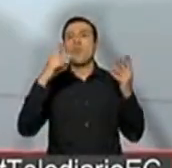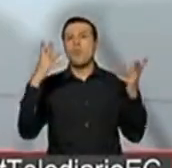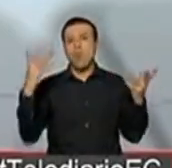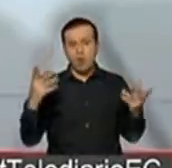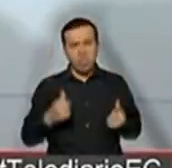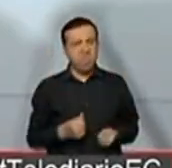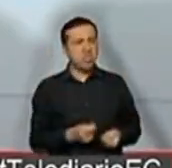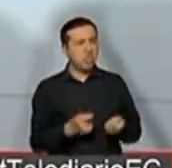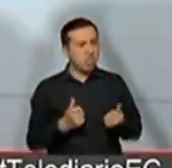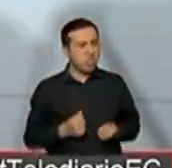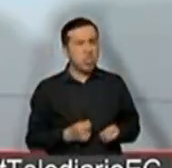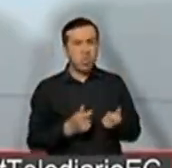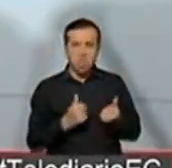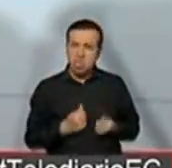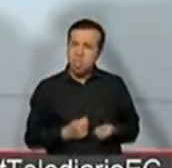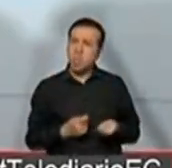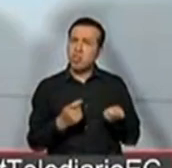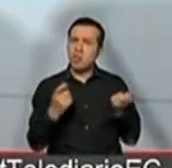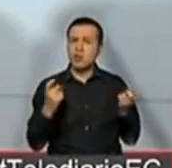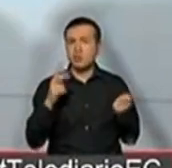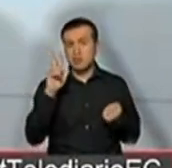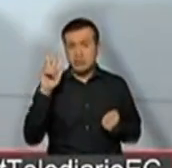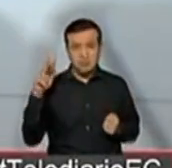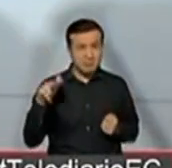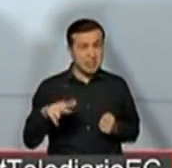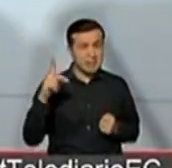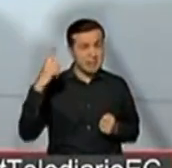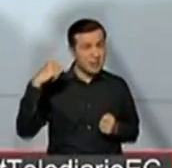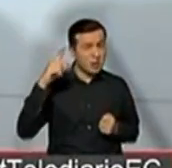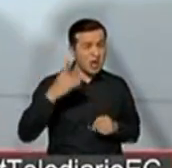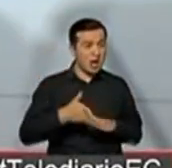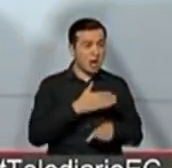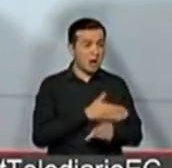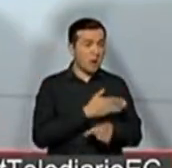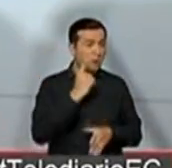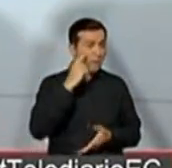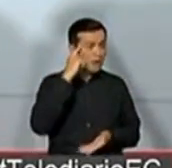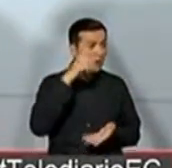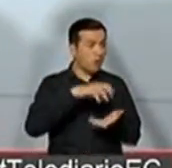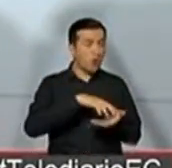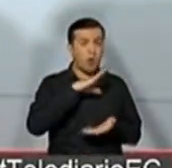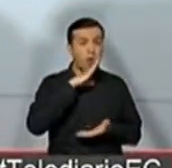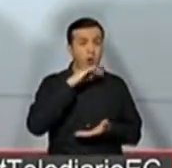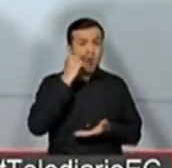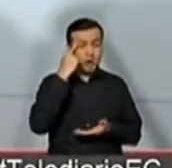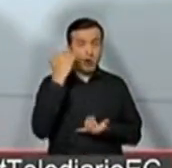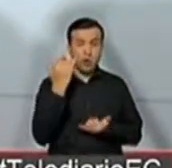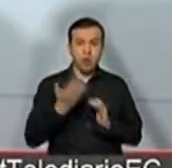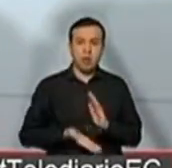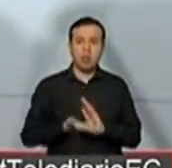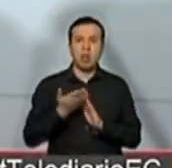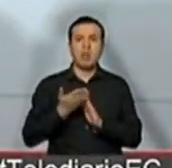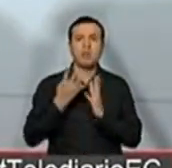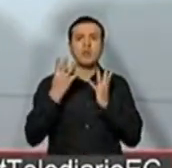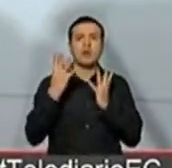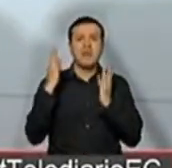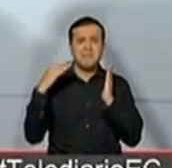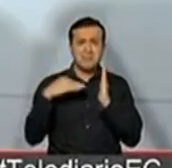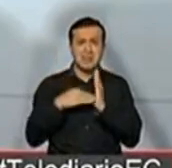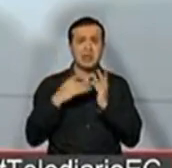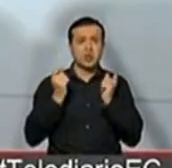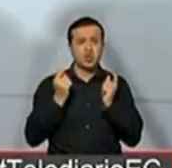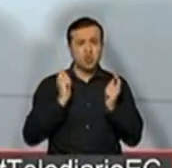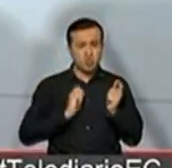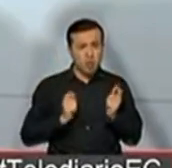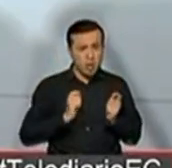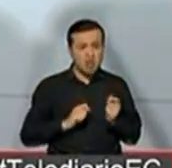gasto público en burocracia era 3 mil millones antes del gobierno de Correa, subió a 9 mil millones solo en sueldos y